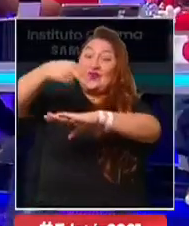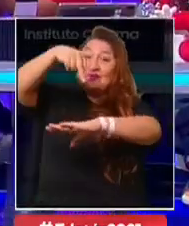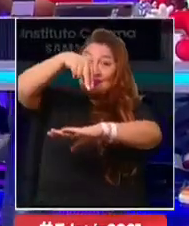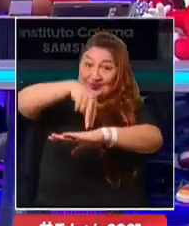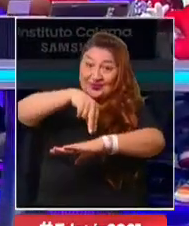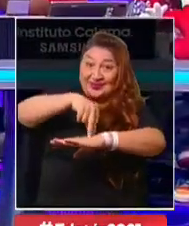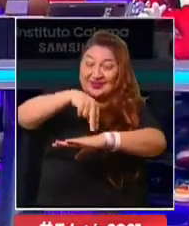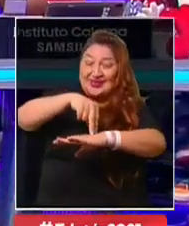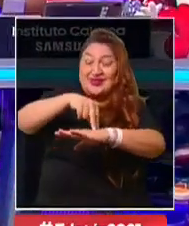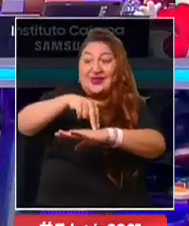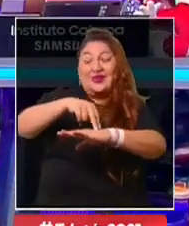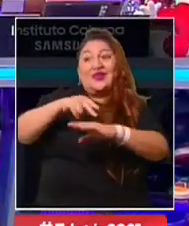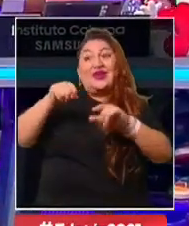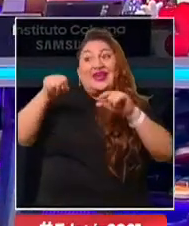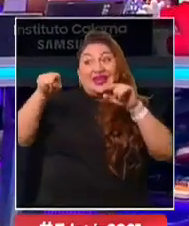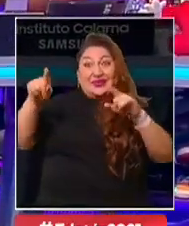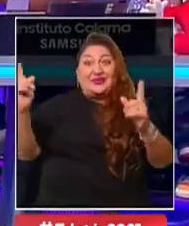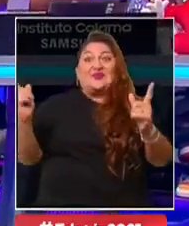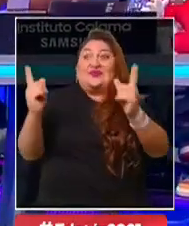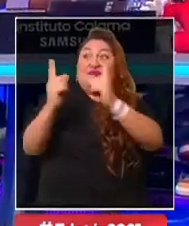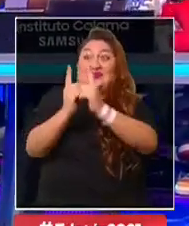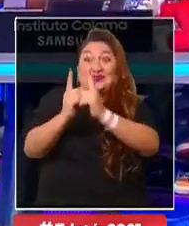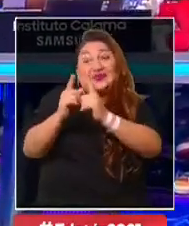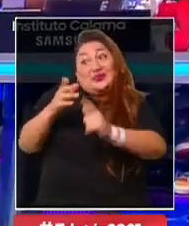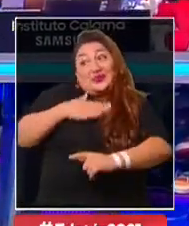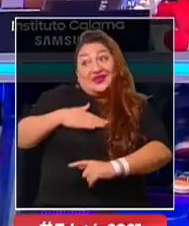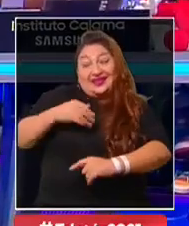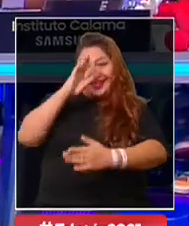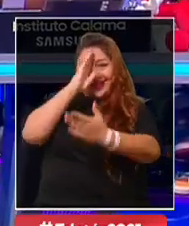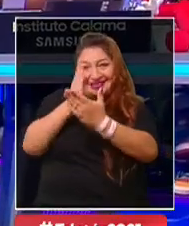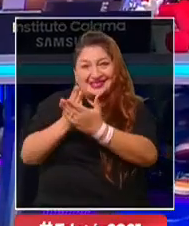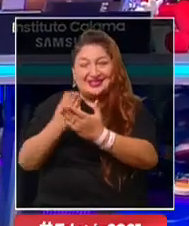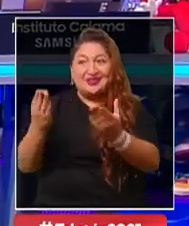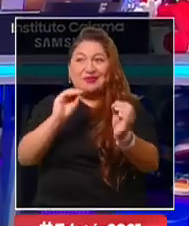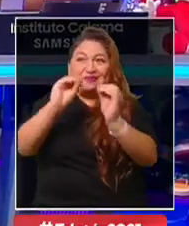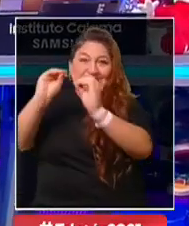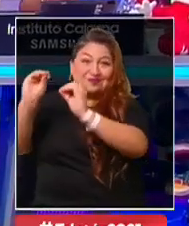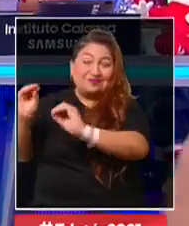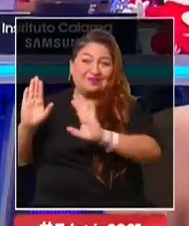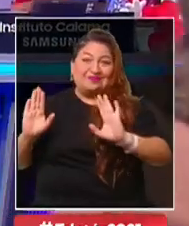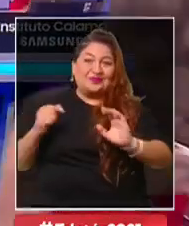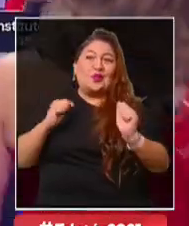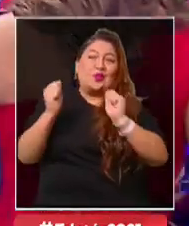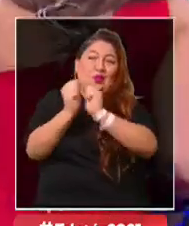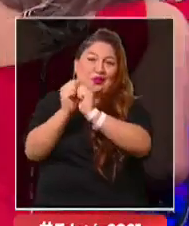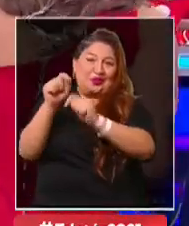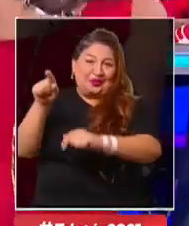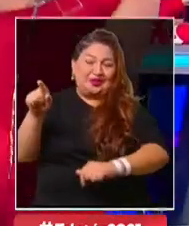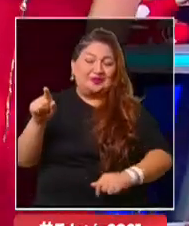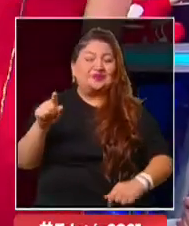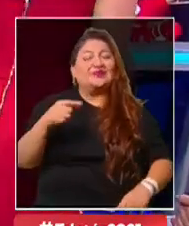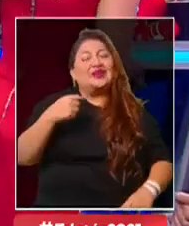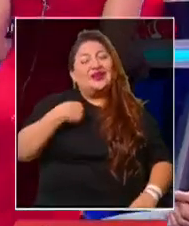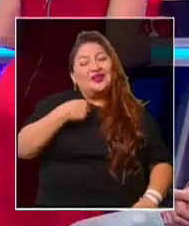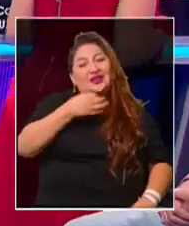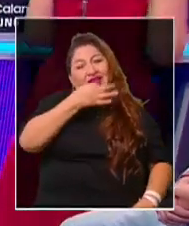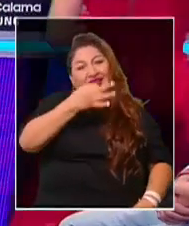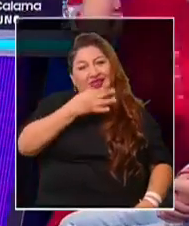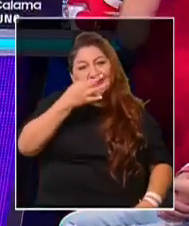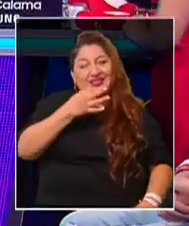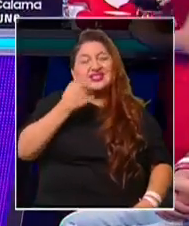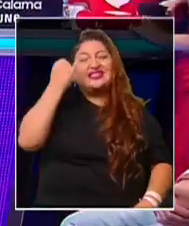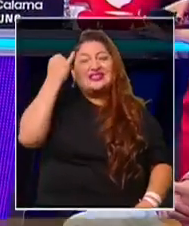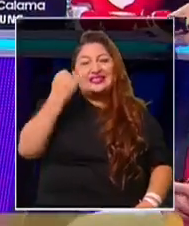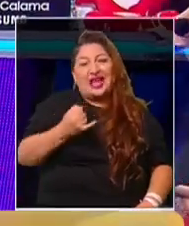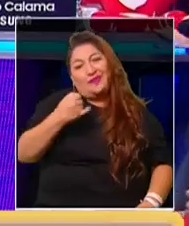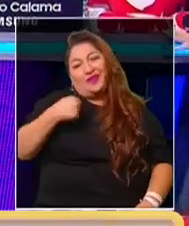quieres decidir, y yo voy a estar ahí contigo. Yo siempre, como lo he dicho, siempre voy a estar, no en la misma posición,